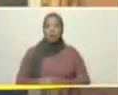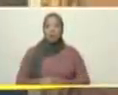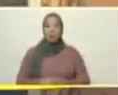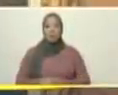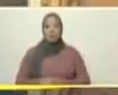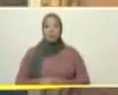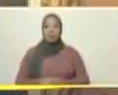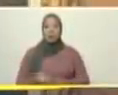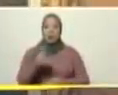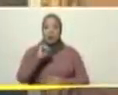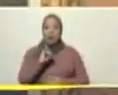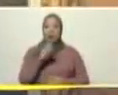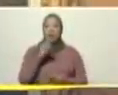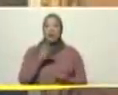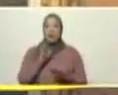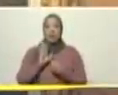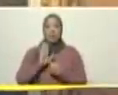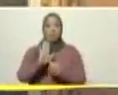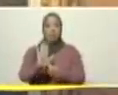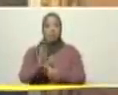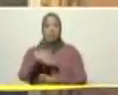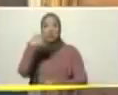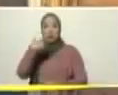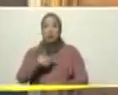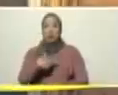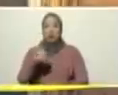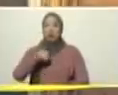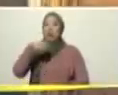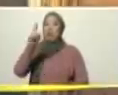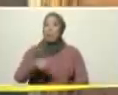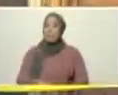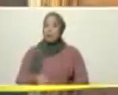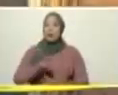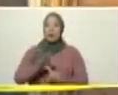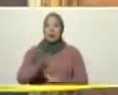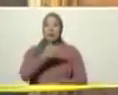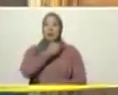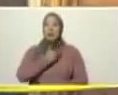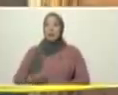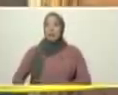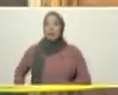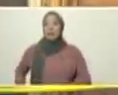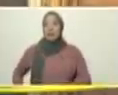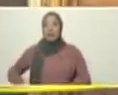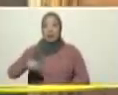Cilia tiene clase. Y yo también tengo clase. Yo soy un presidente de clase.